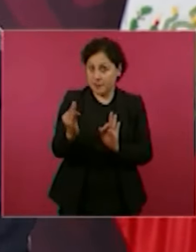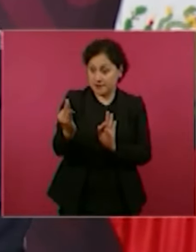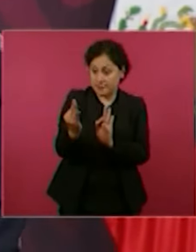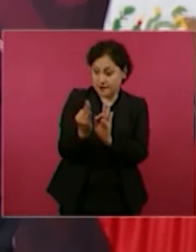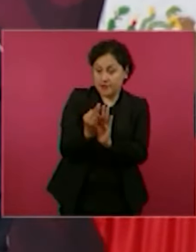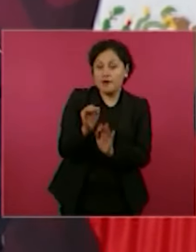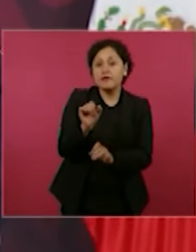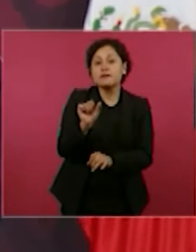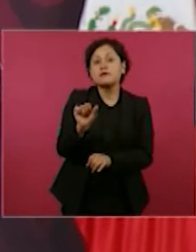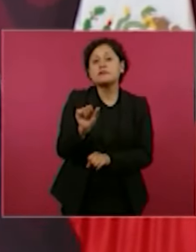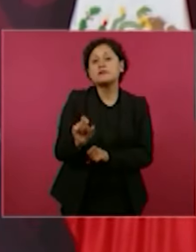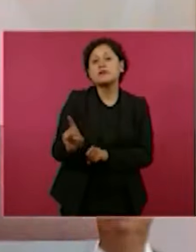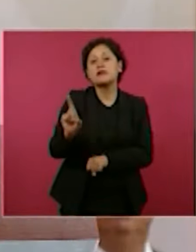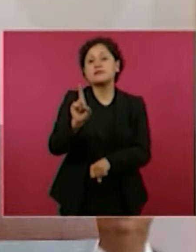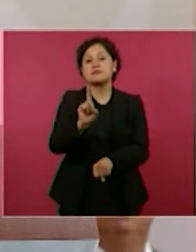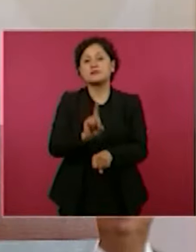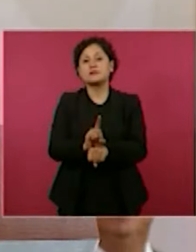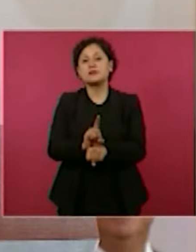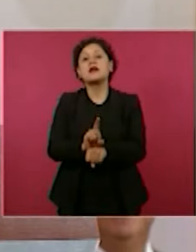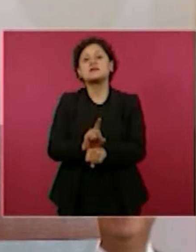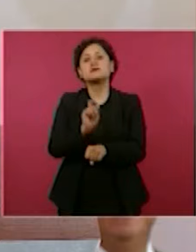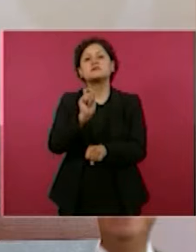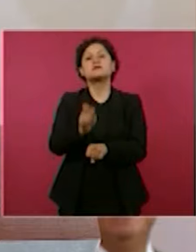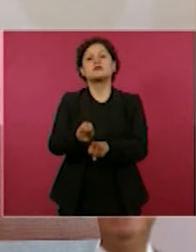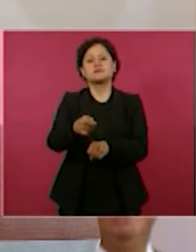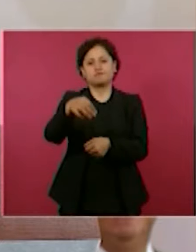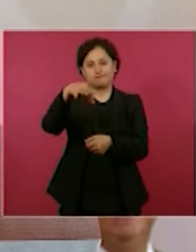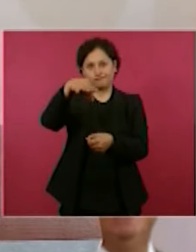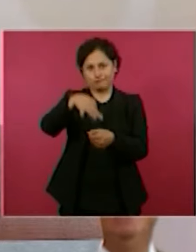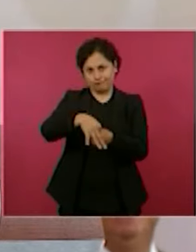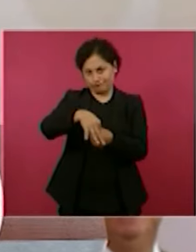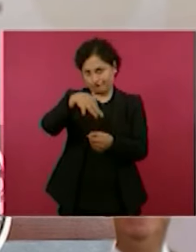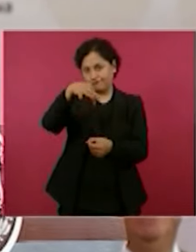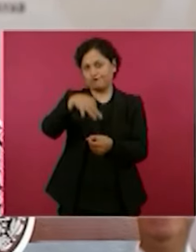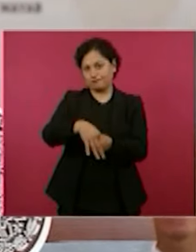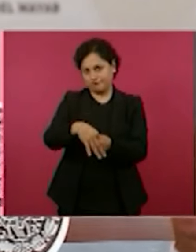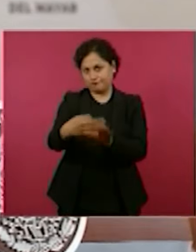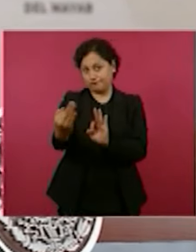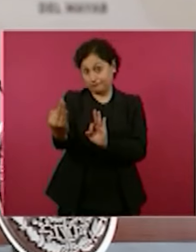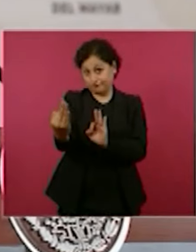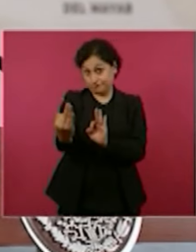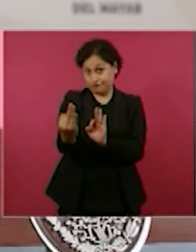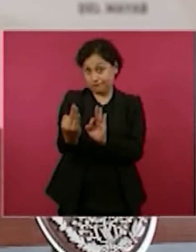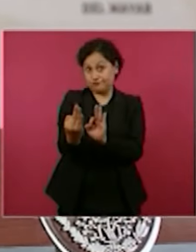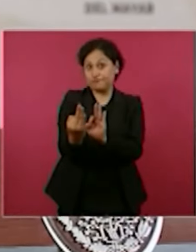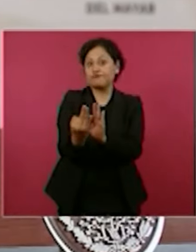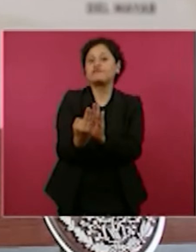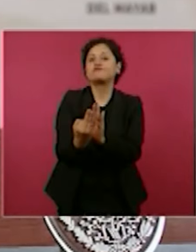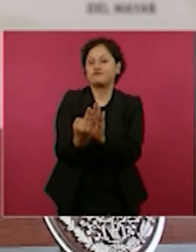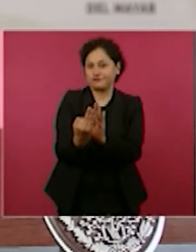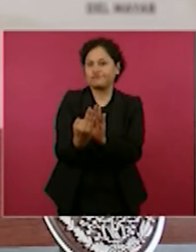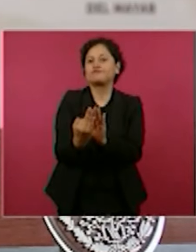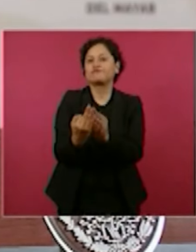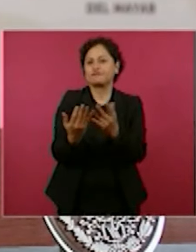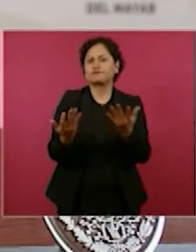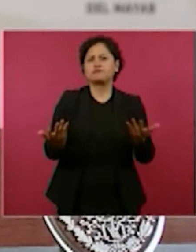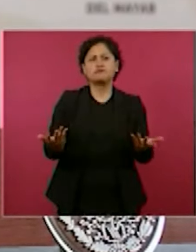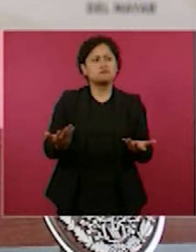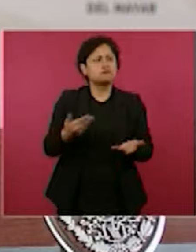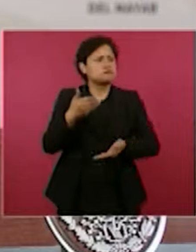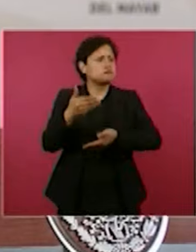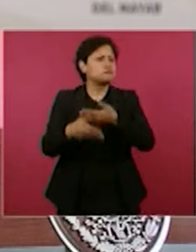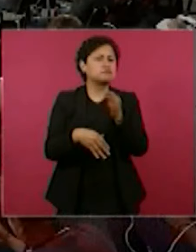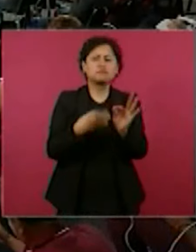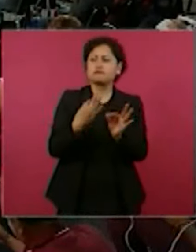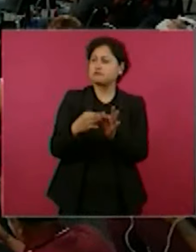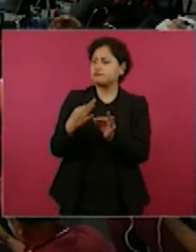dijo. Sí, lo detona Luis Donaldo contigo, uh-huh. ¿no? Y a partir de ahí se genera y se genera y se genera.